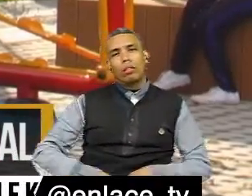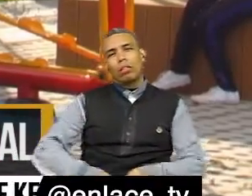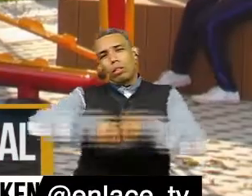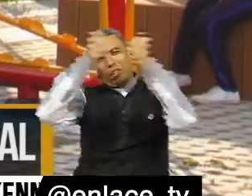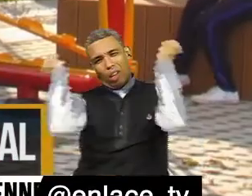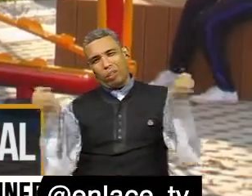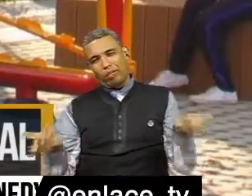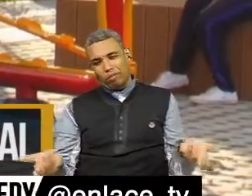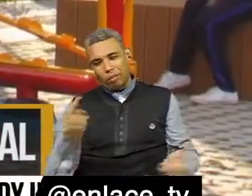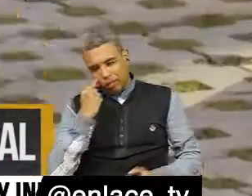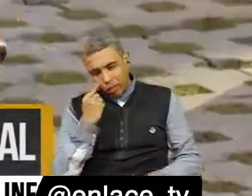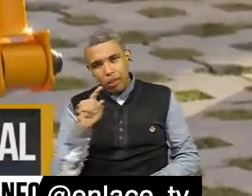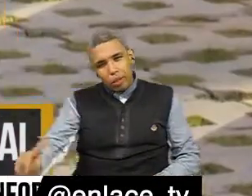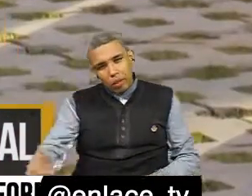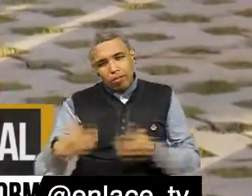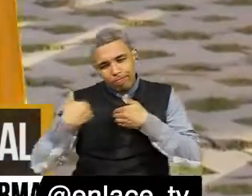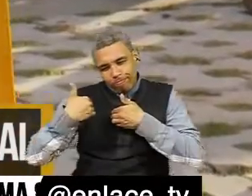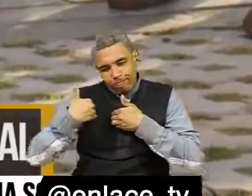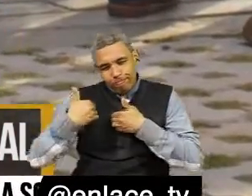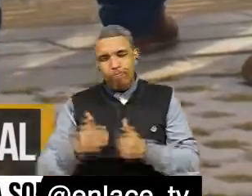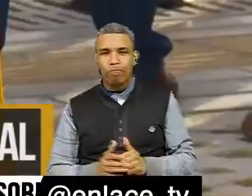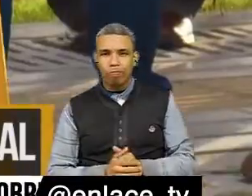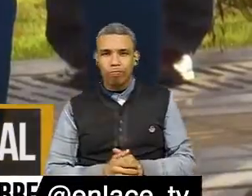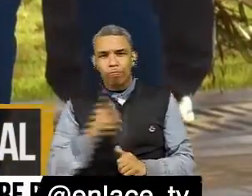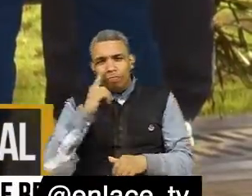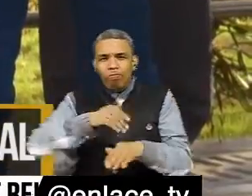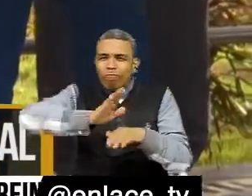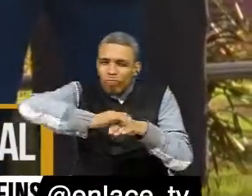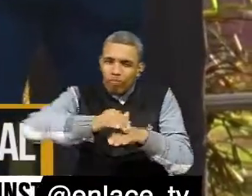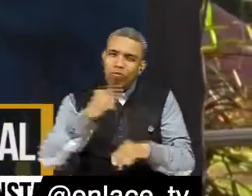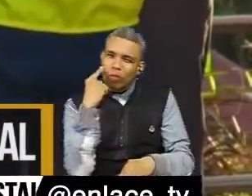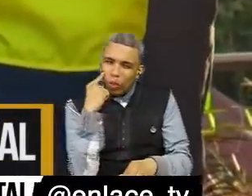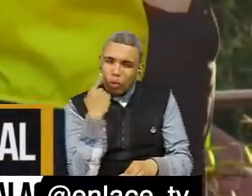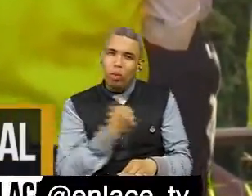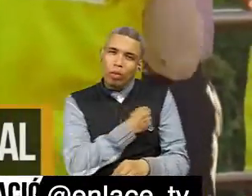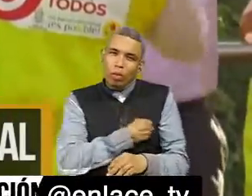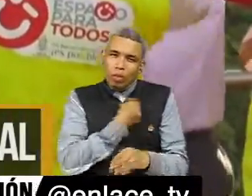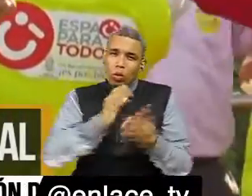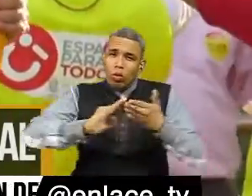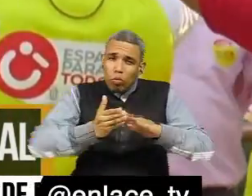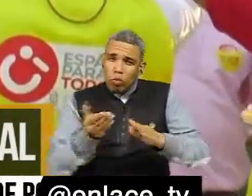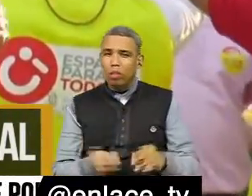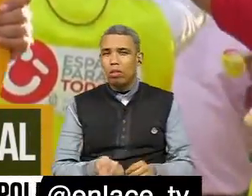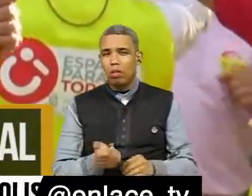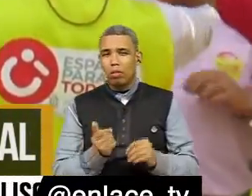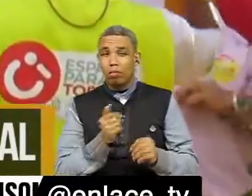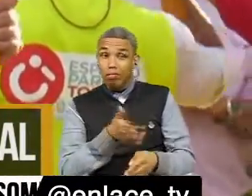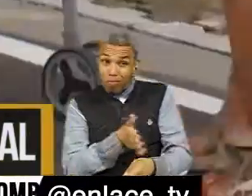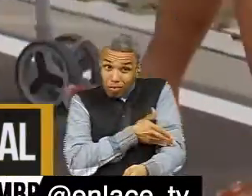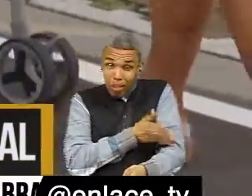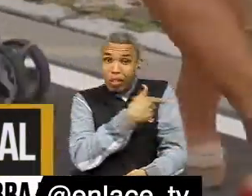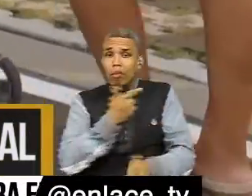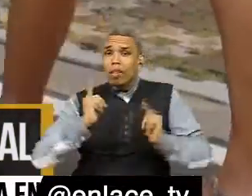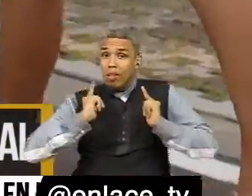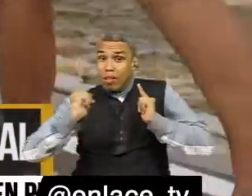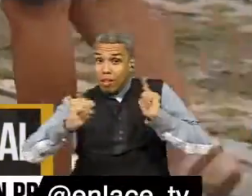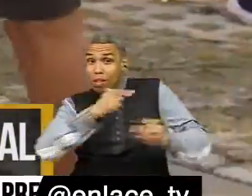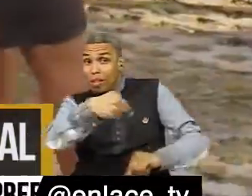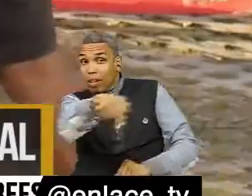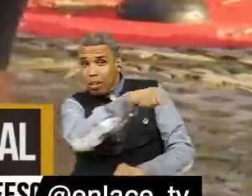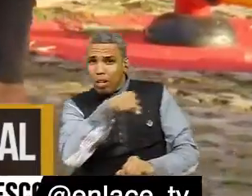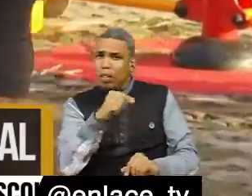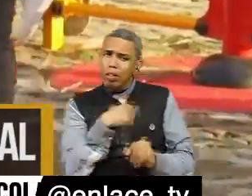recorrido también es que se comprometió a la comunidad en general. Estuvimos con los líderes del barrio y ellos asumiendo ese compromiso también de